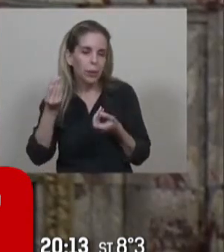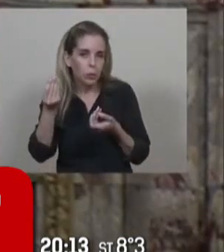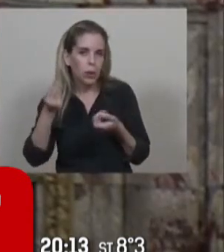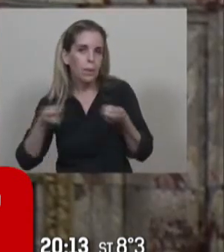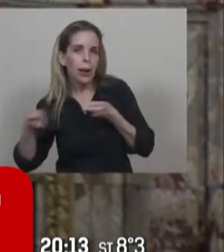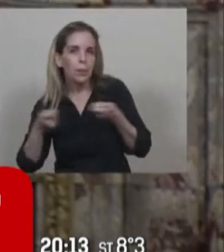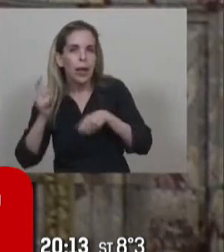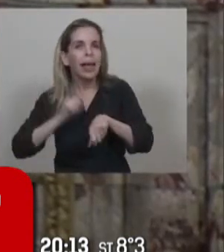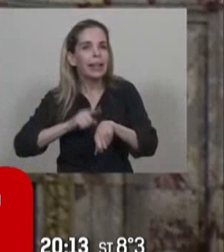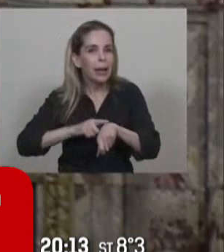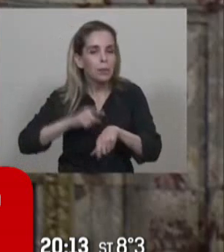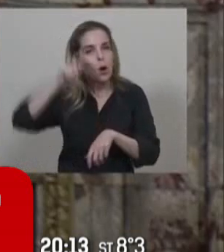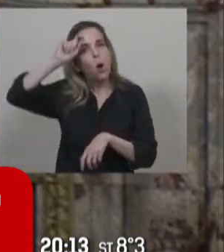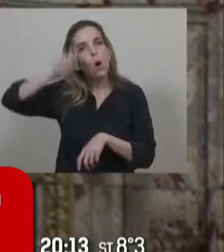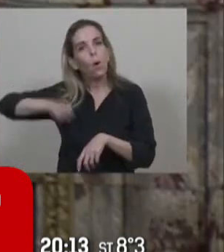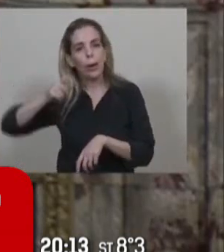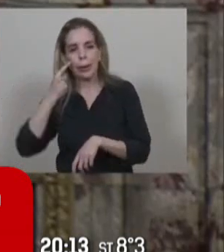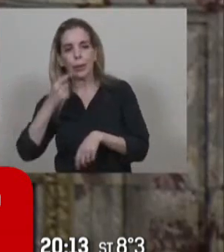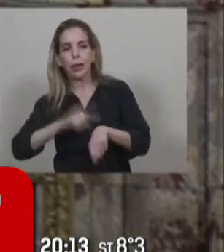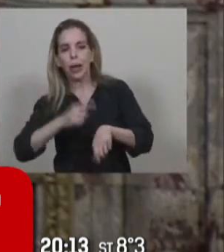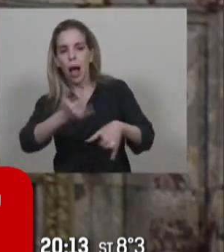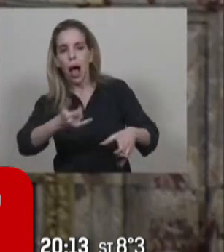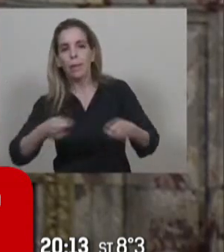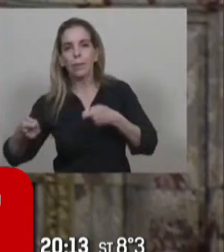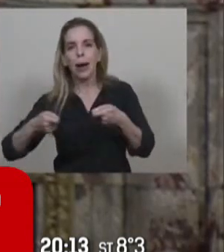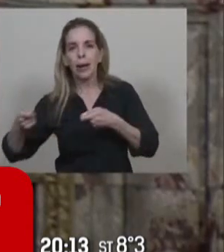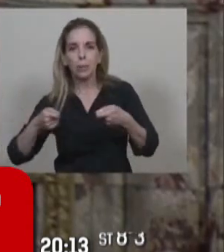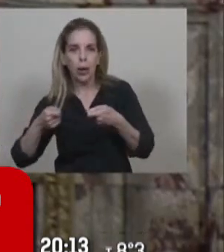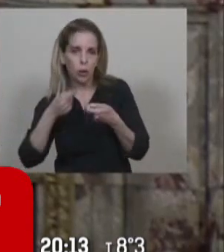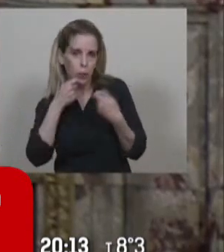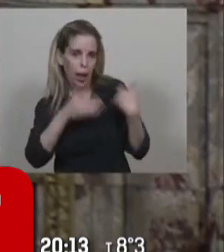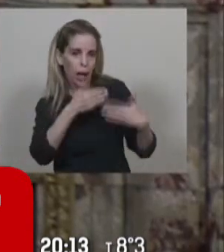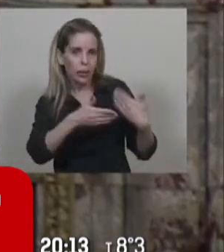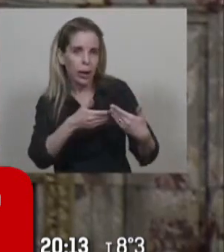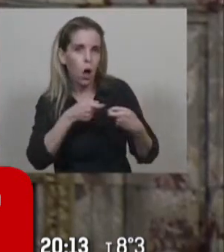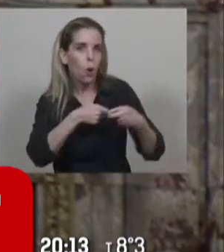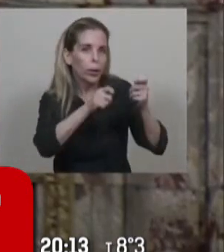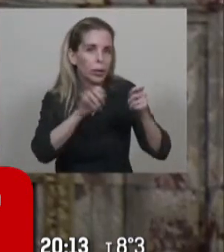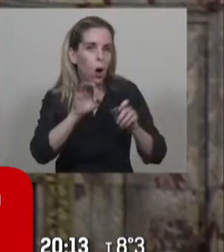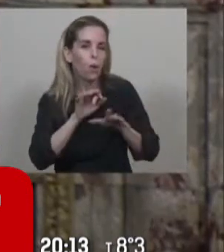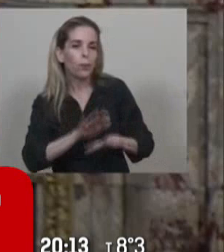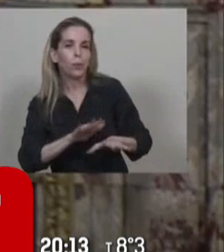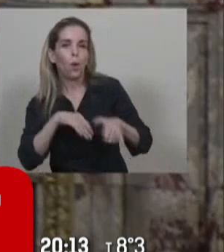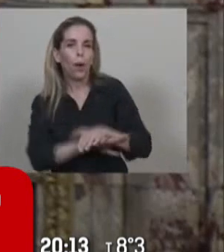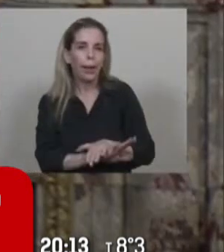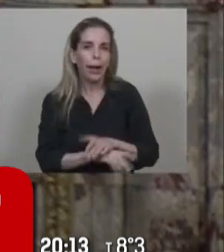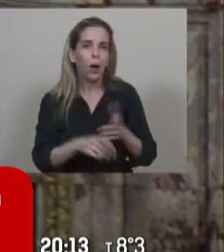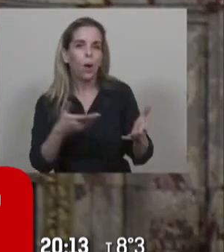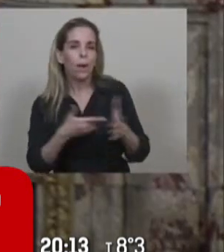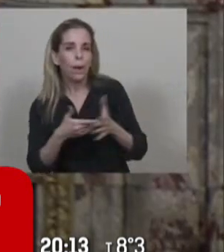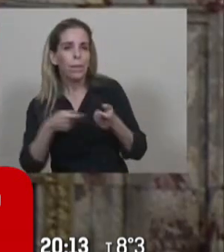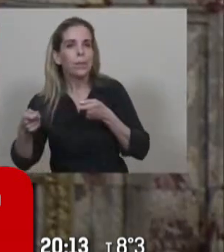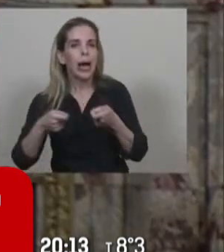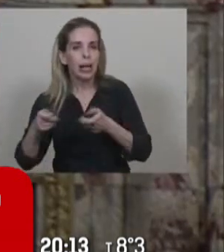jueces y juezas actuantes impulsarlos o detenerlos en función del clima político imperante.